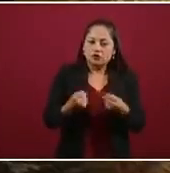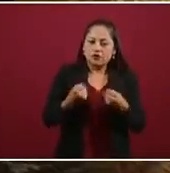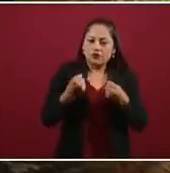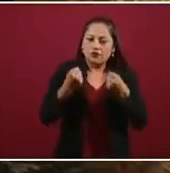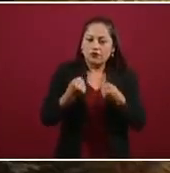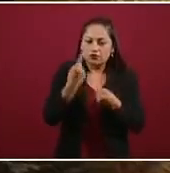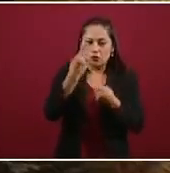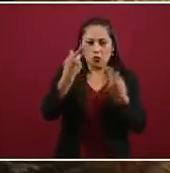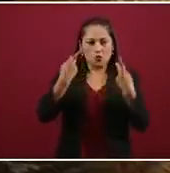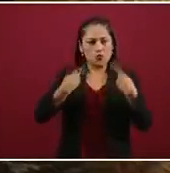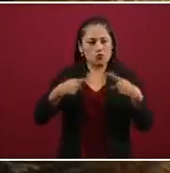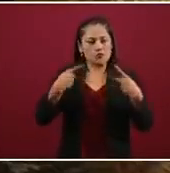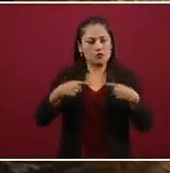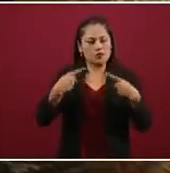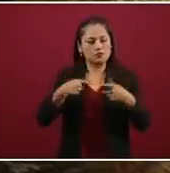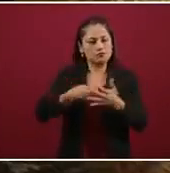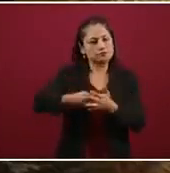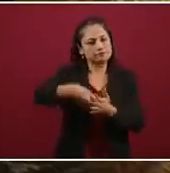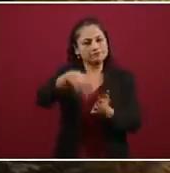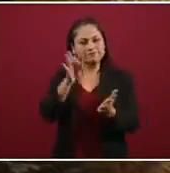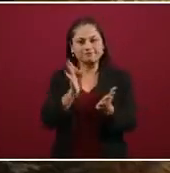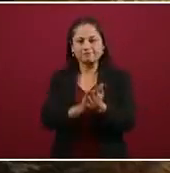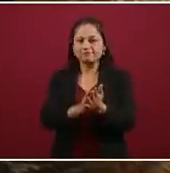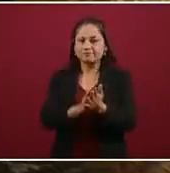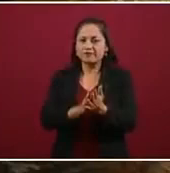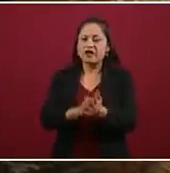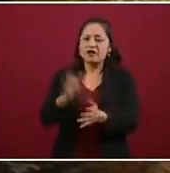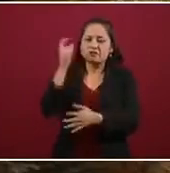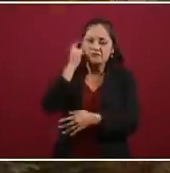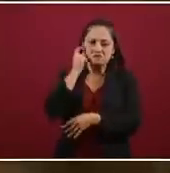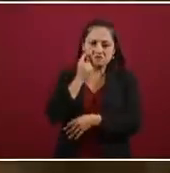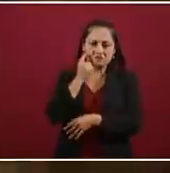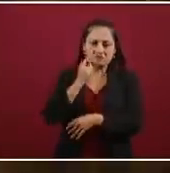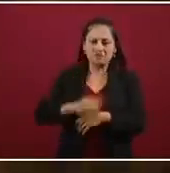célebres, el héroe Vicente Guerrero.